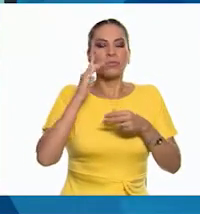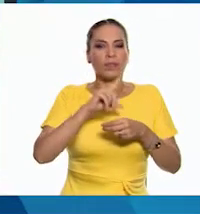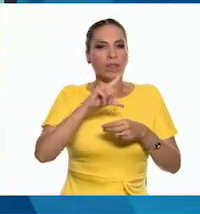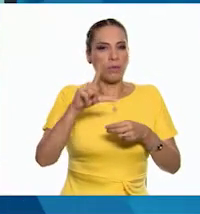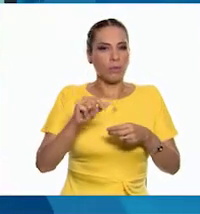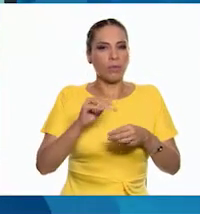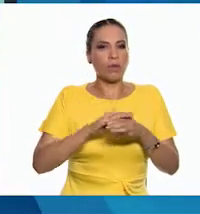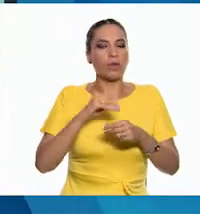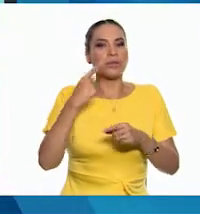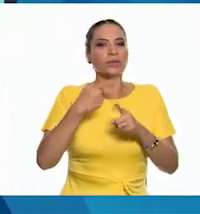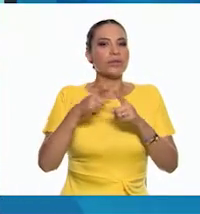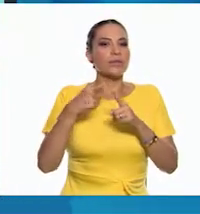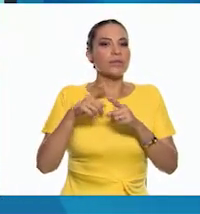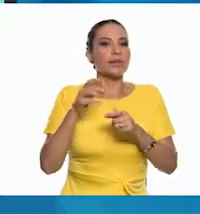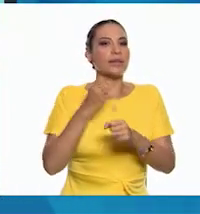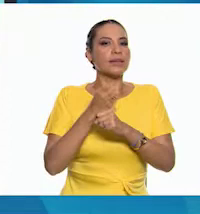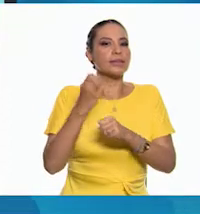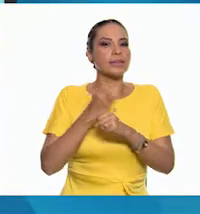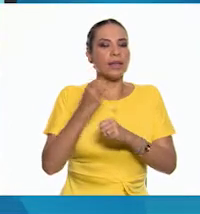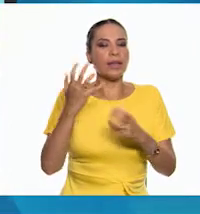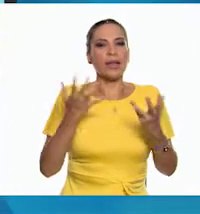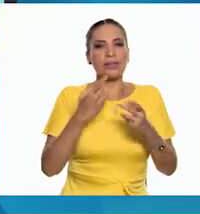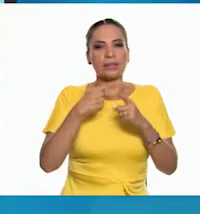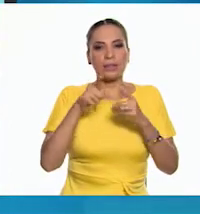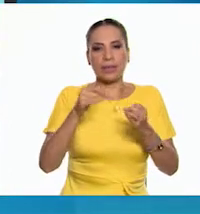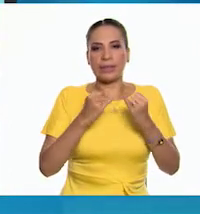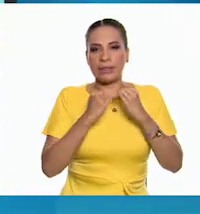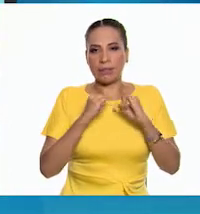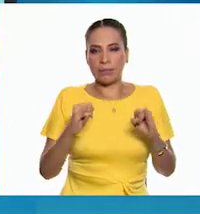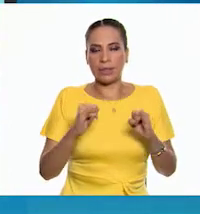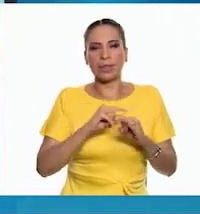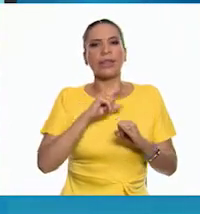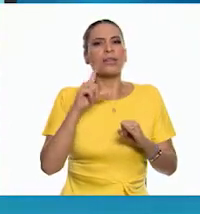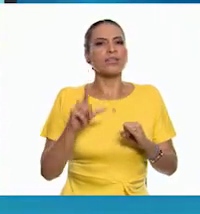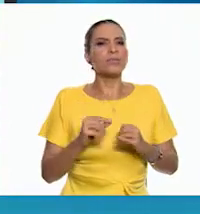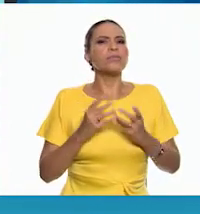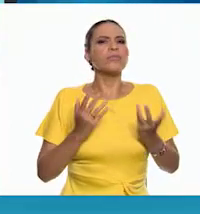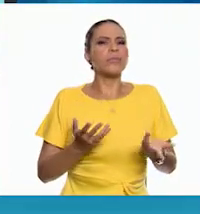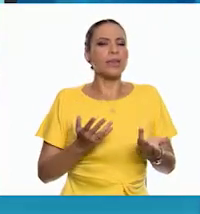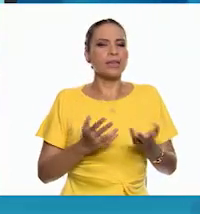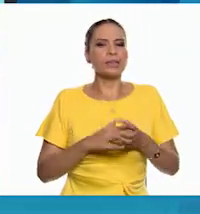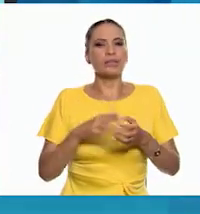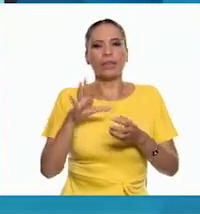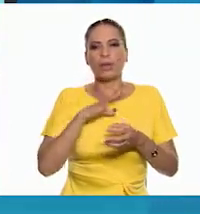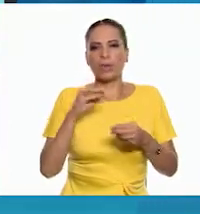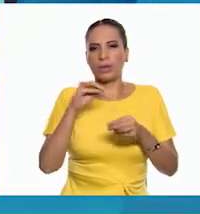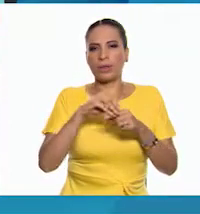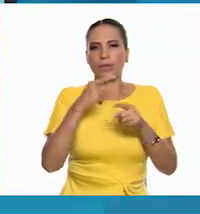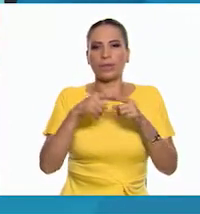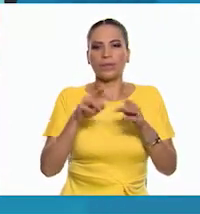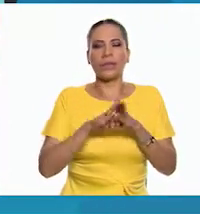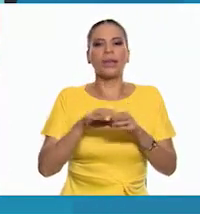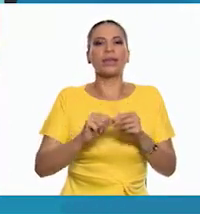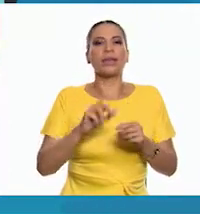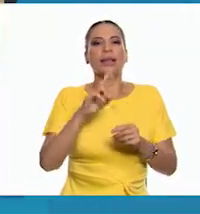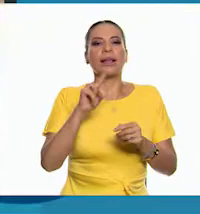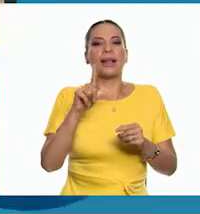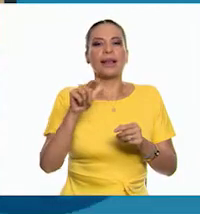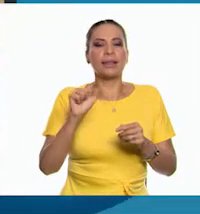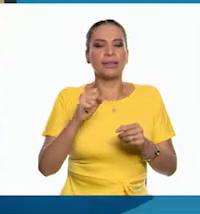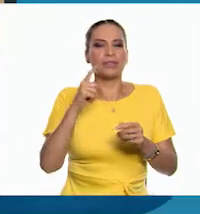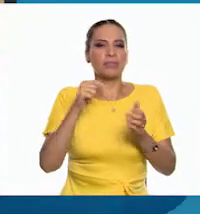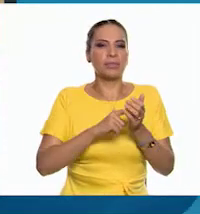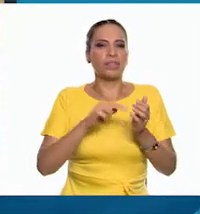tarde, los estados que se van a crear a partir de la independencia. Y finalmente, la consolidación de vales reales en